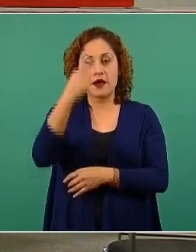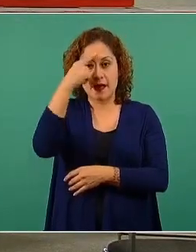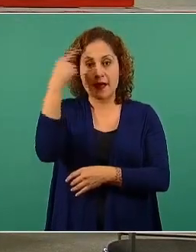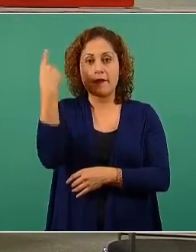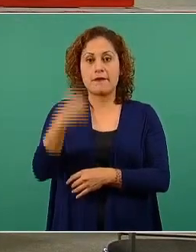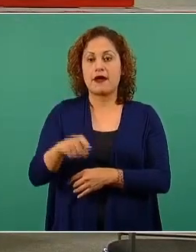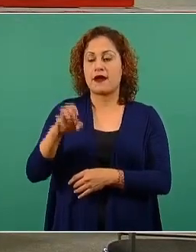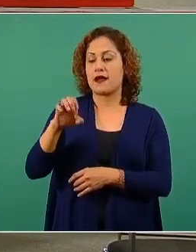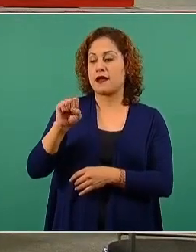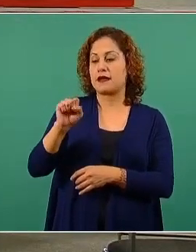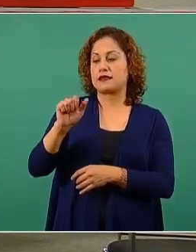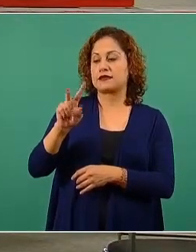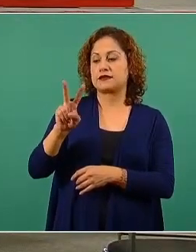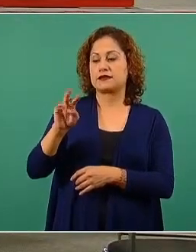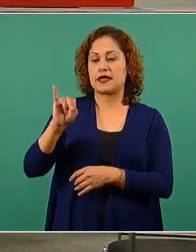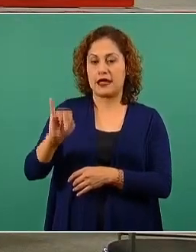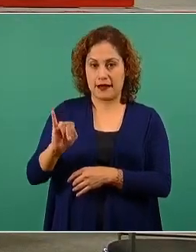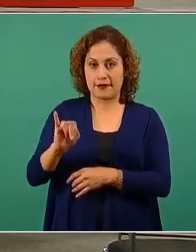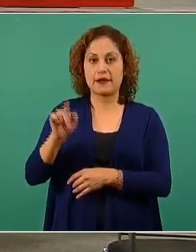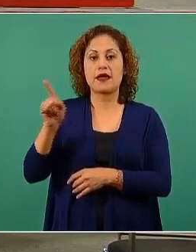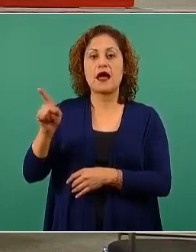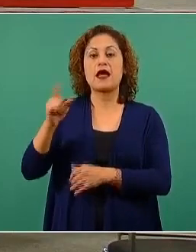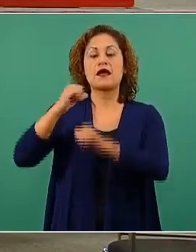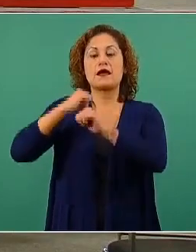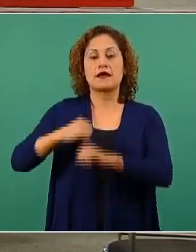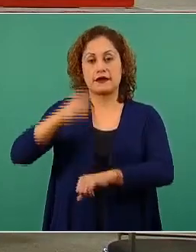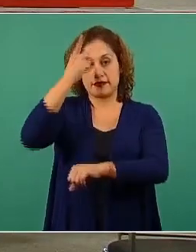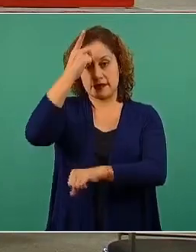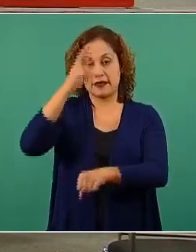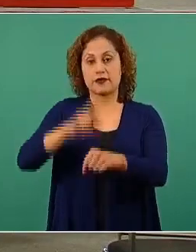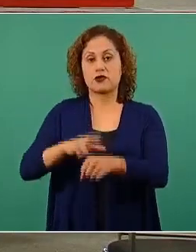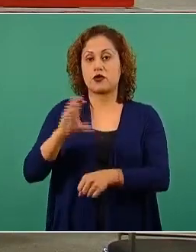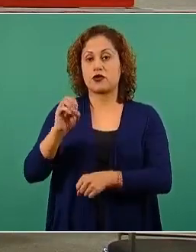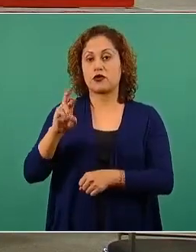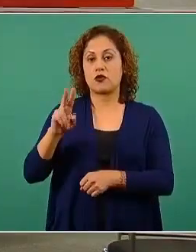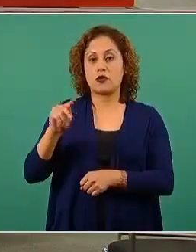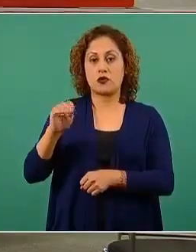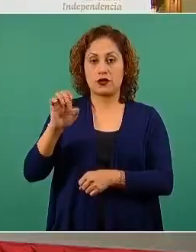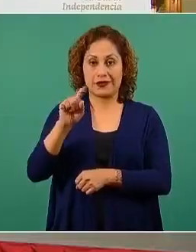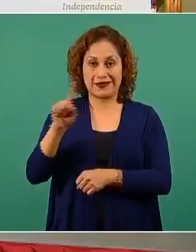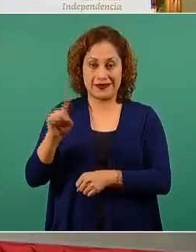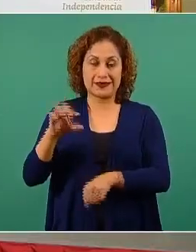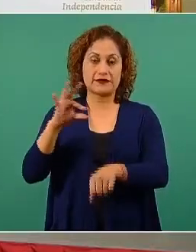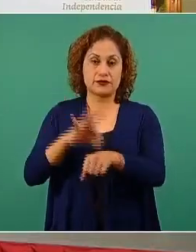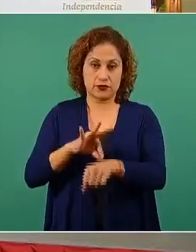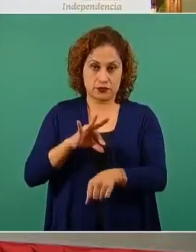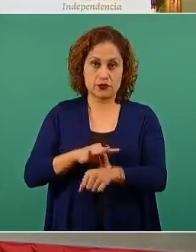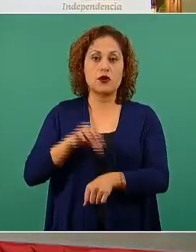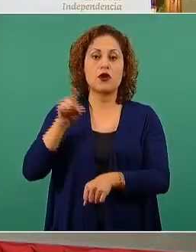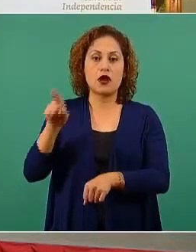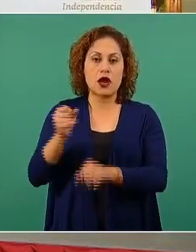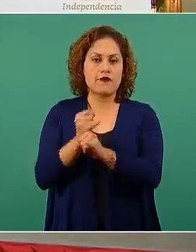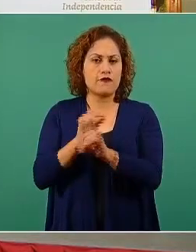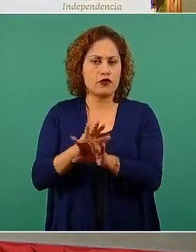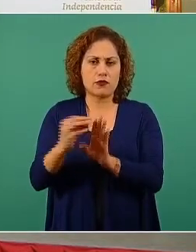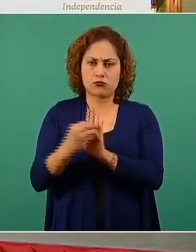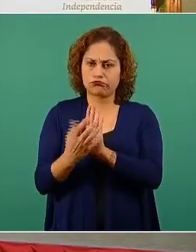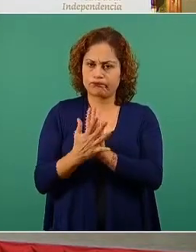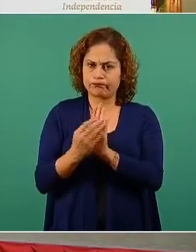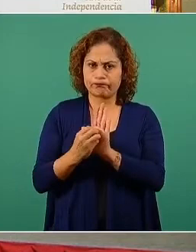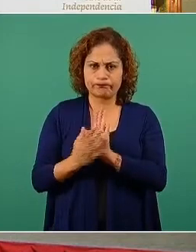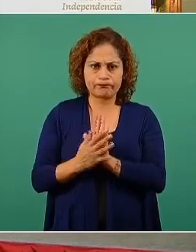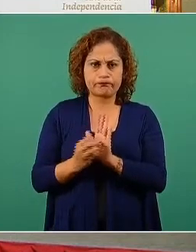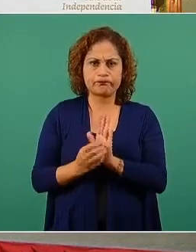doctor Ricardo Cortés, director de Promoción de la Salud, quien ha puesto a disposición todo este material junto con su equipo de